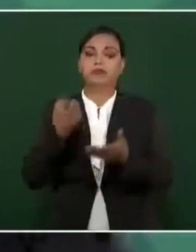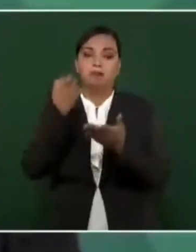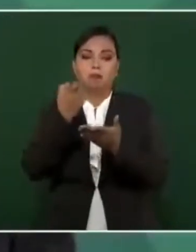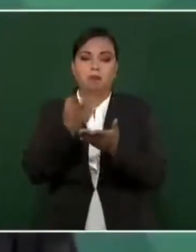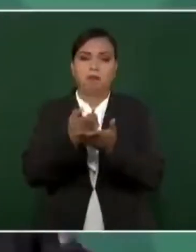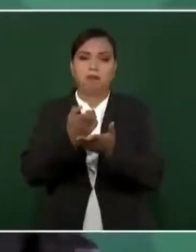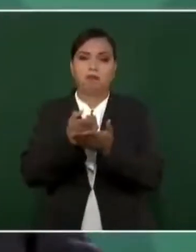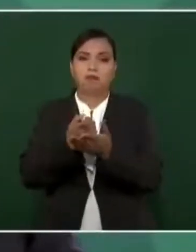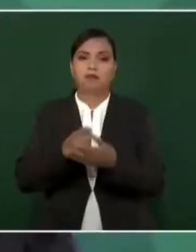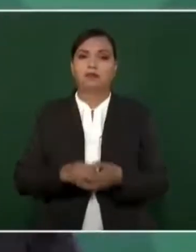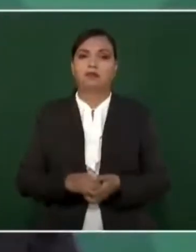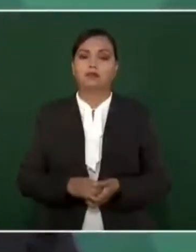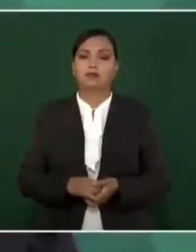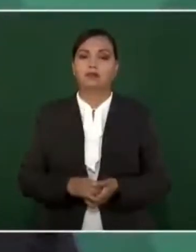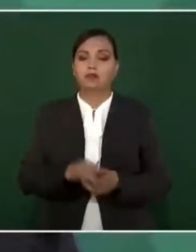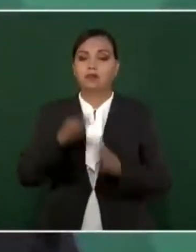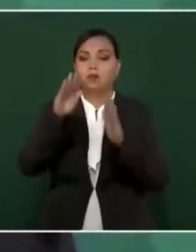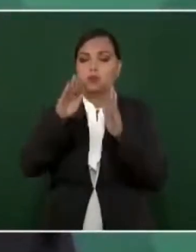De esas cosas